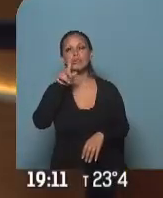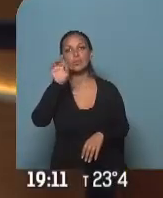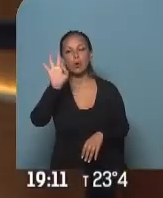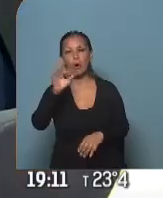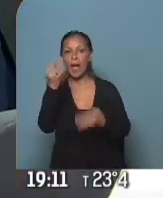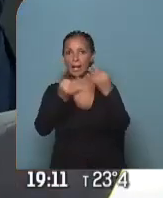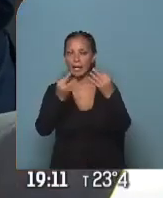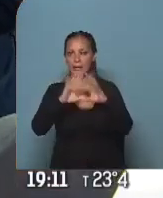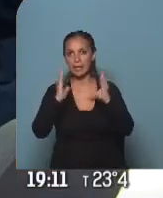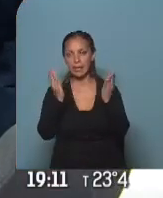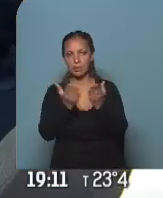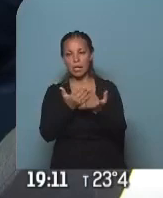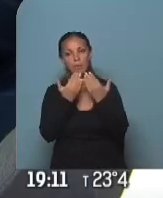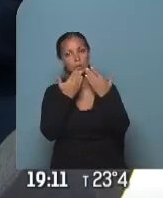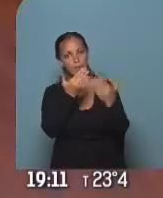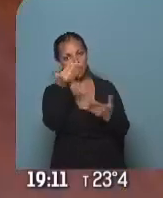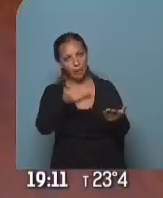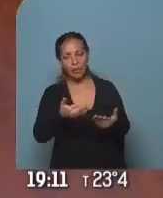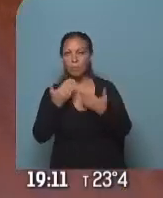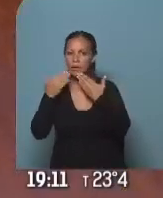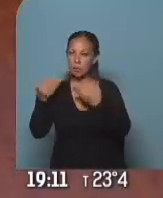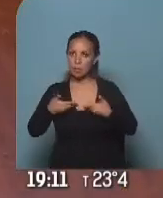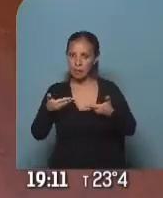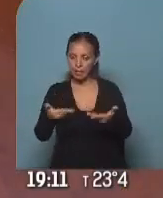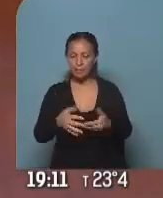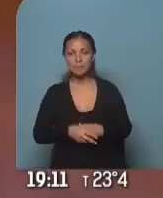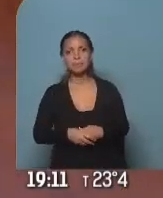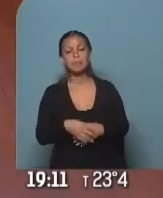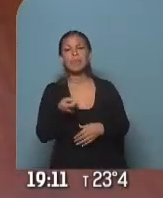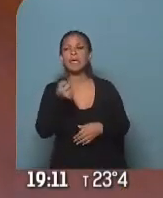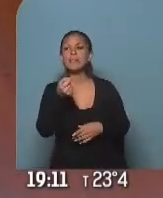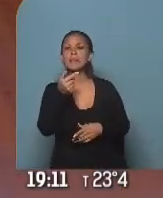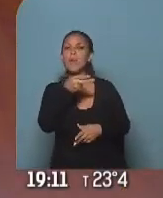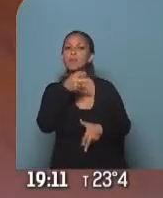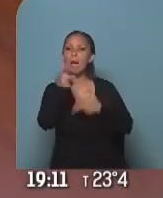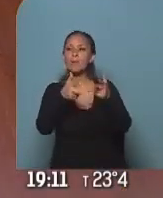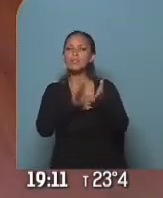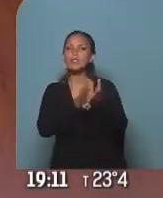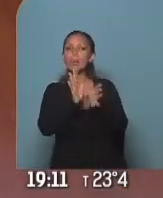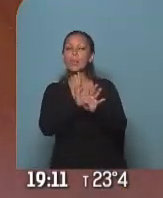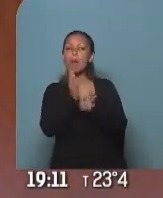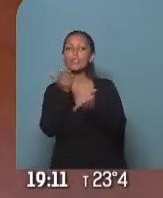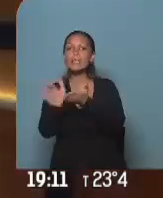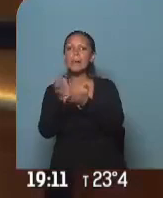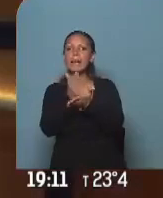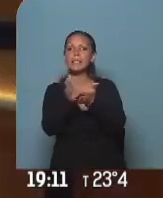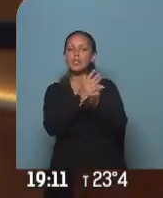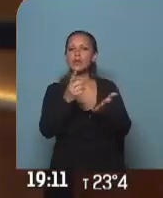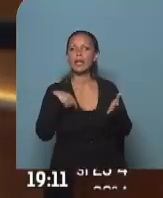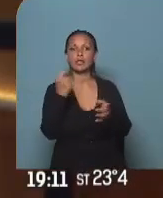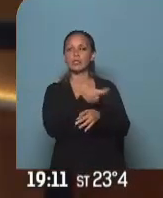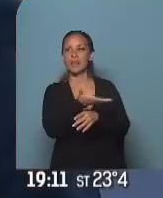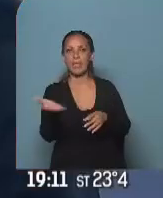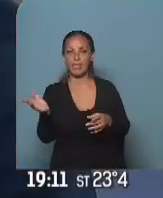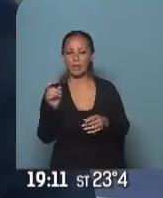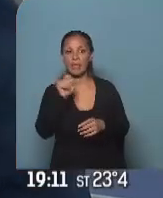su presencia. Gracias por invitarme. Bueno, recientemente usted habló de una descomposición de la sociedad venezolana, de las estructuras